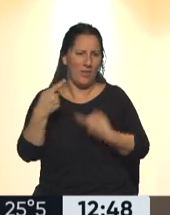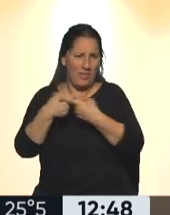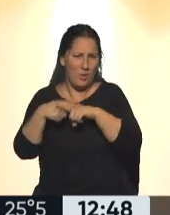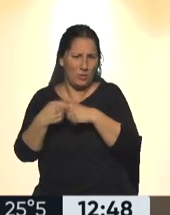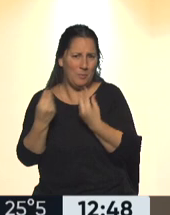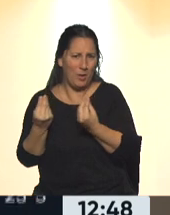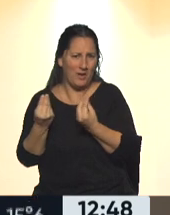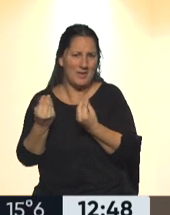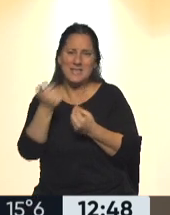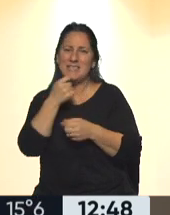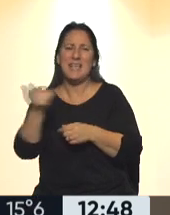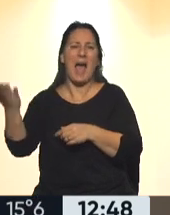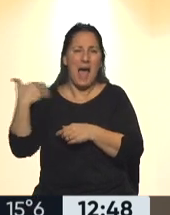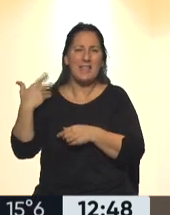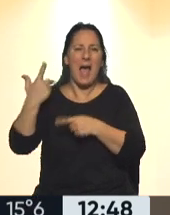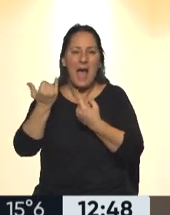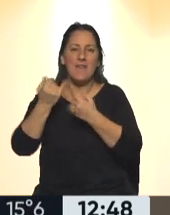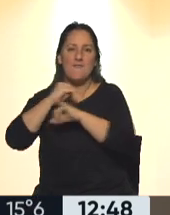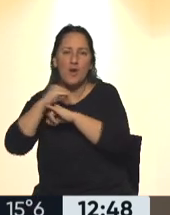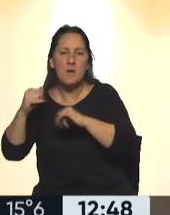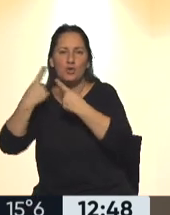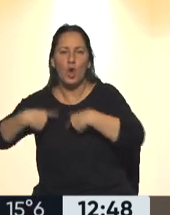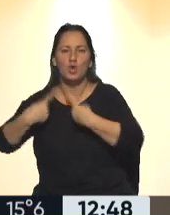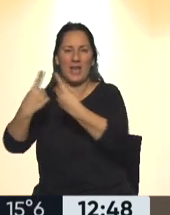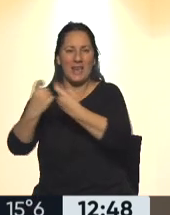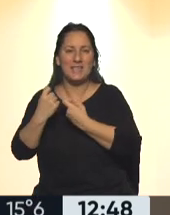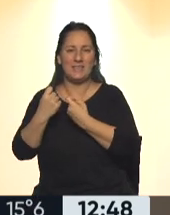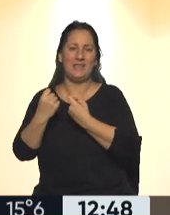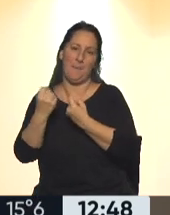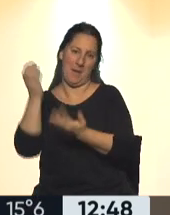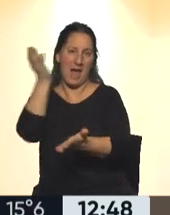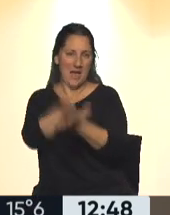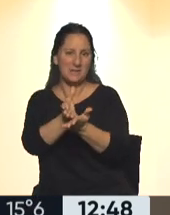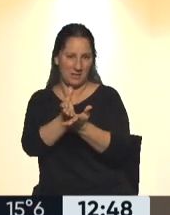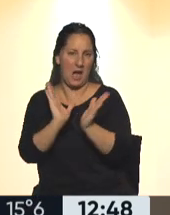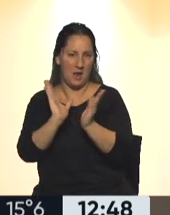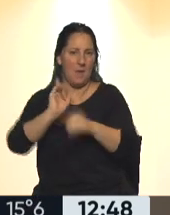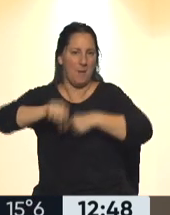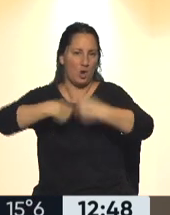las herramientas necesarias para que la impunidad no siga sentada en esta causa